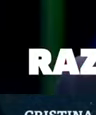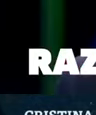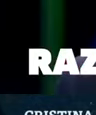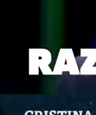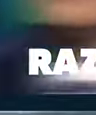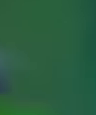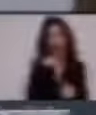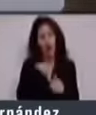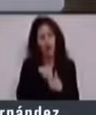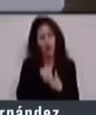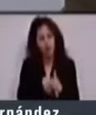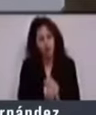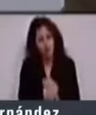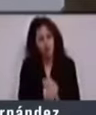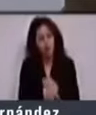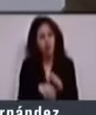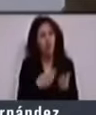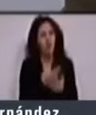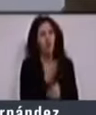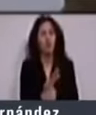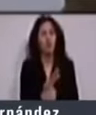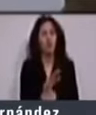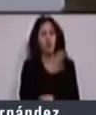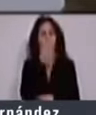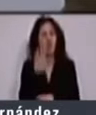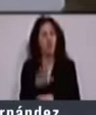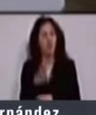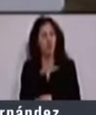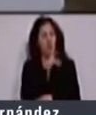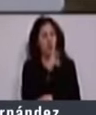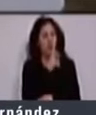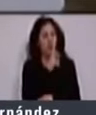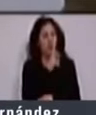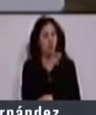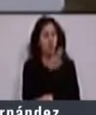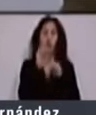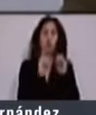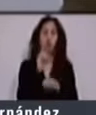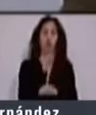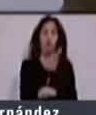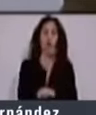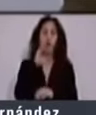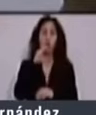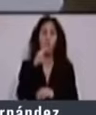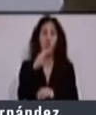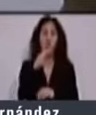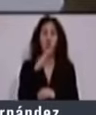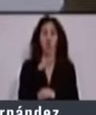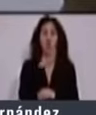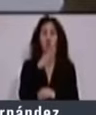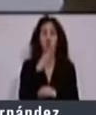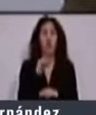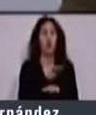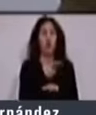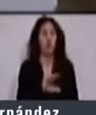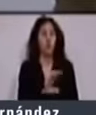fundadas para hacerlo. Me parece una auténtica barbaridad el decir que el 53% del PIB es por el cuidado que tienen las